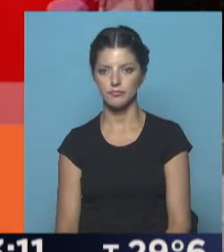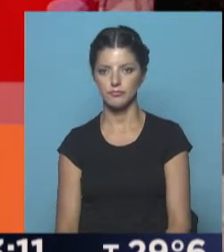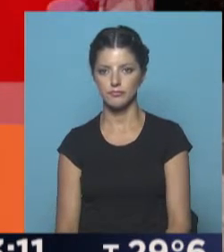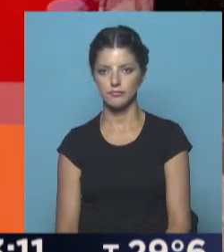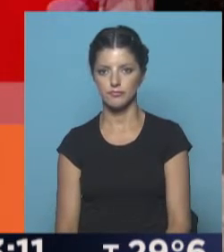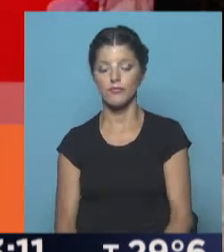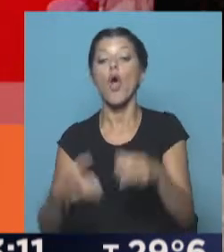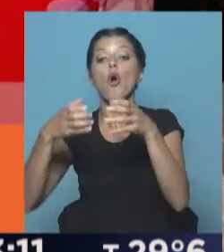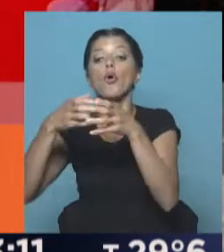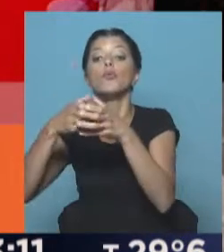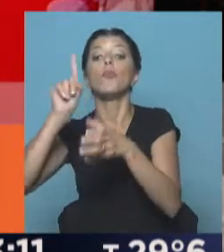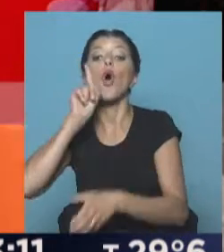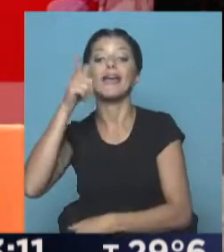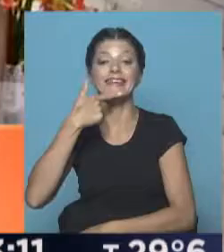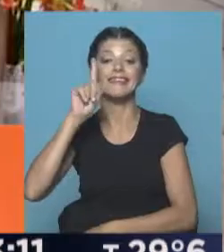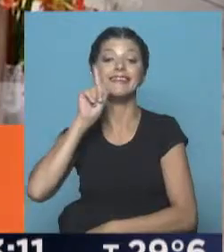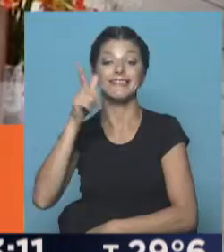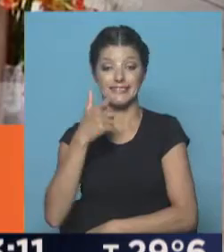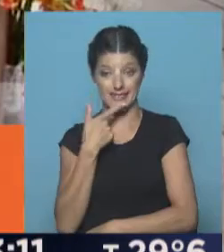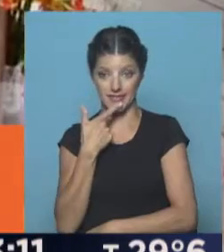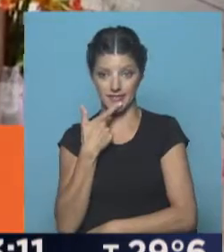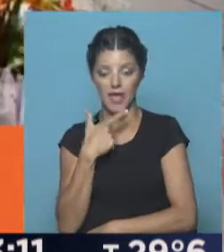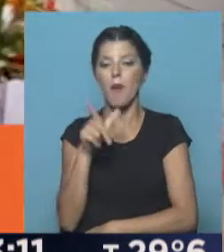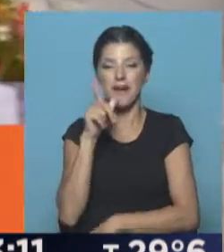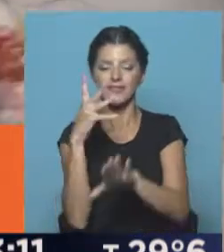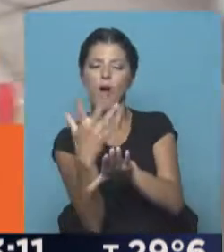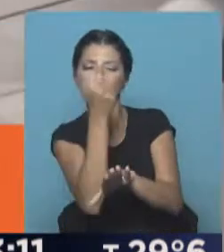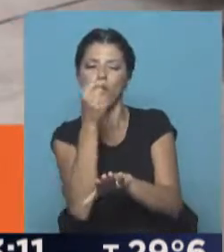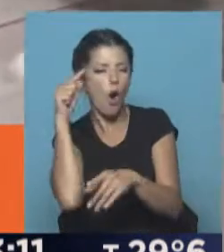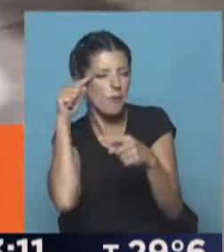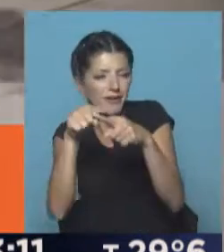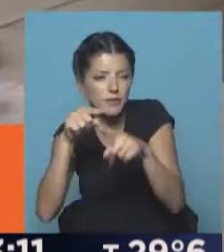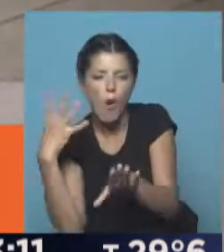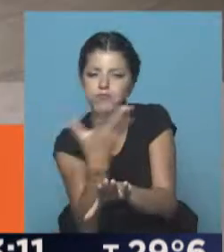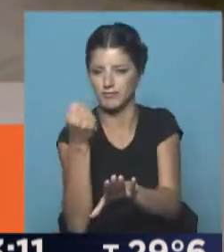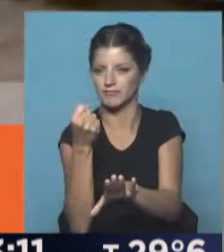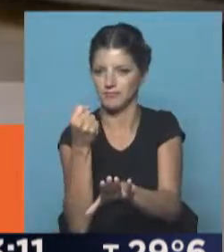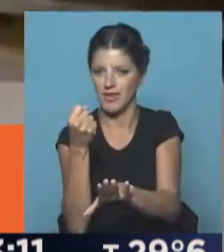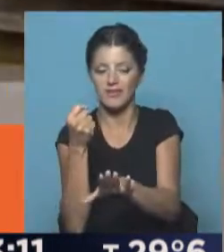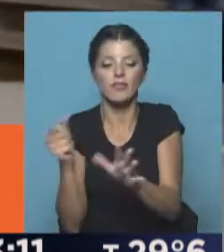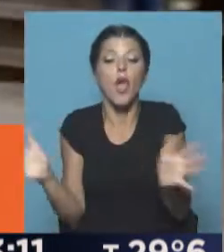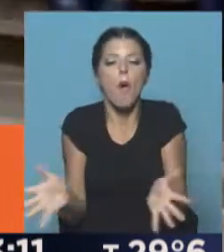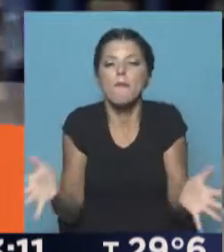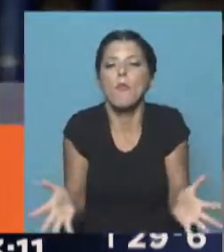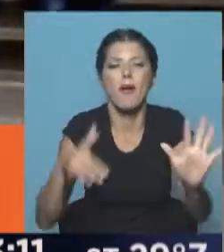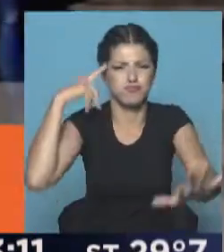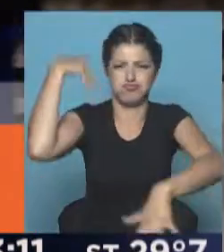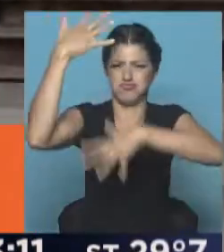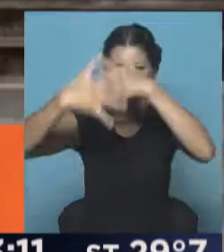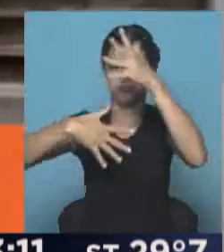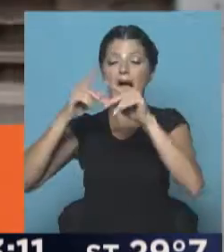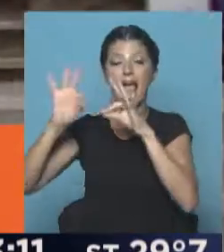La organización Estado Islámico parece haber conseguido uno de sus objetivos: promover una revuelta en el corazón de